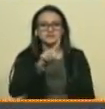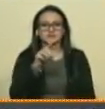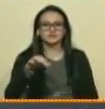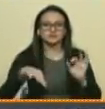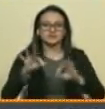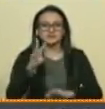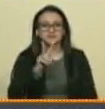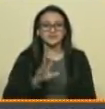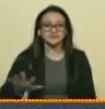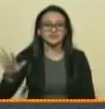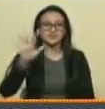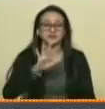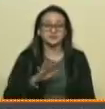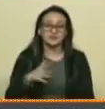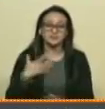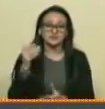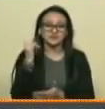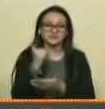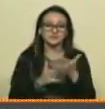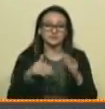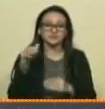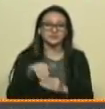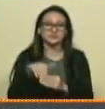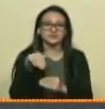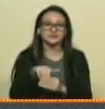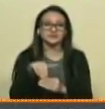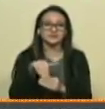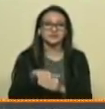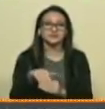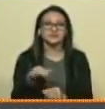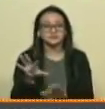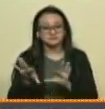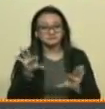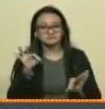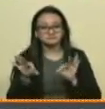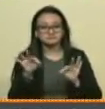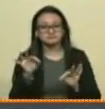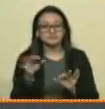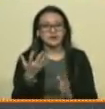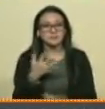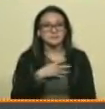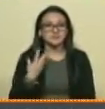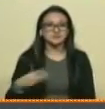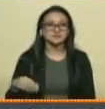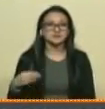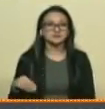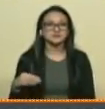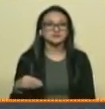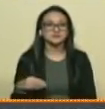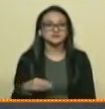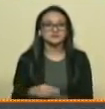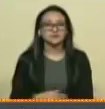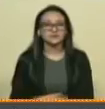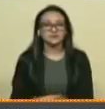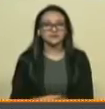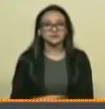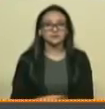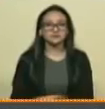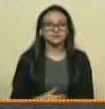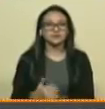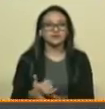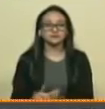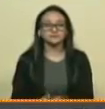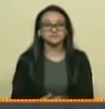20.482.113 venezolanos que ejercerán su derecho al voto y elegirán a través de las organizaciones con fines políticos